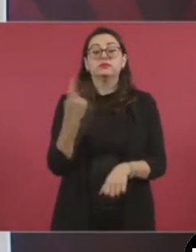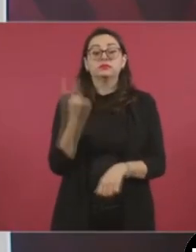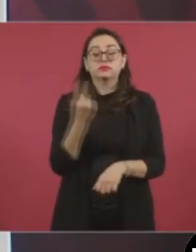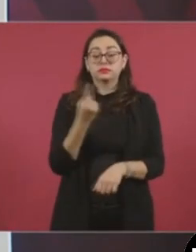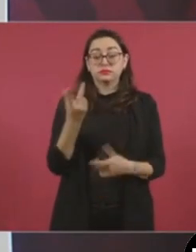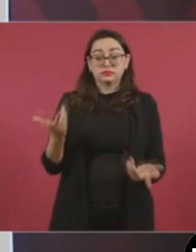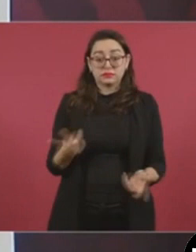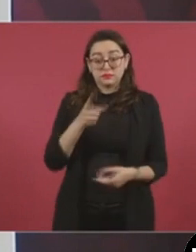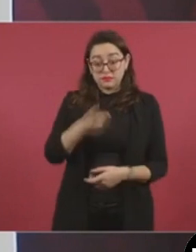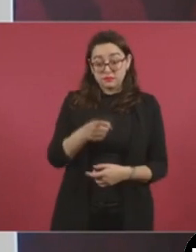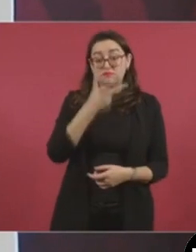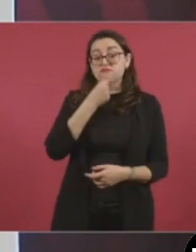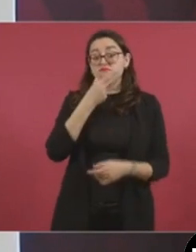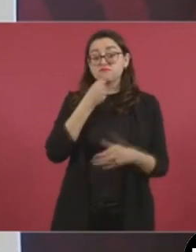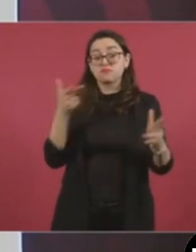política,